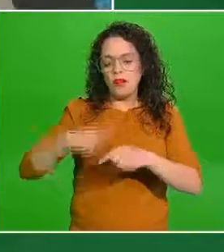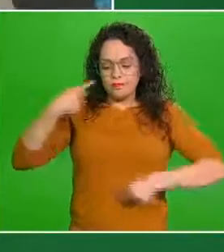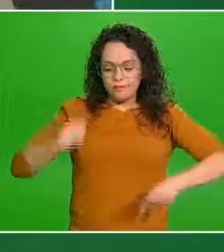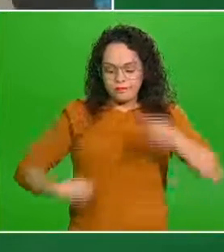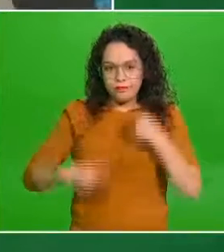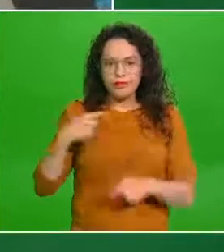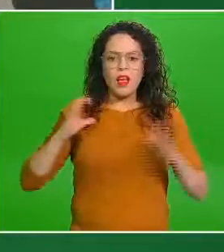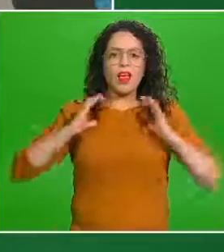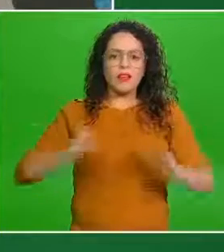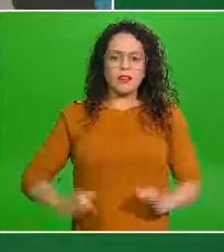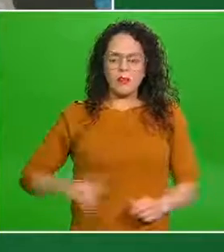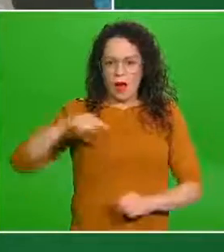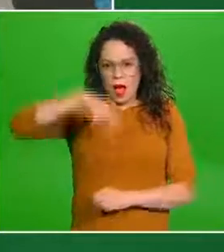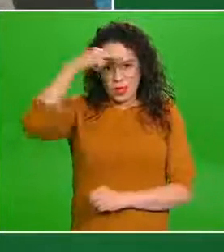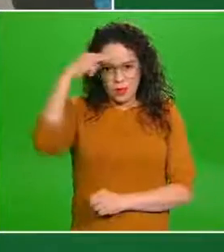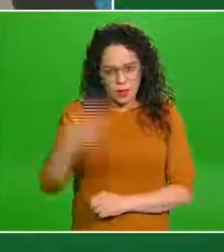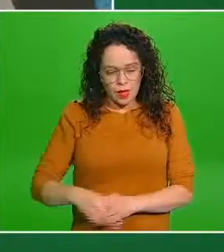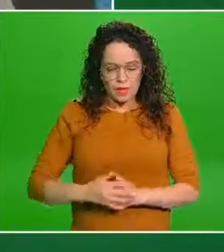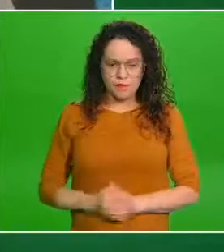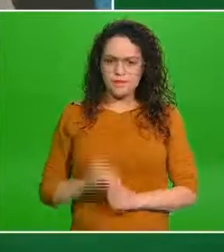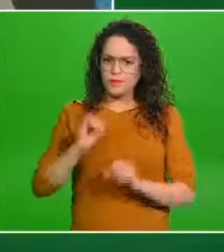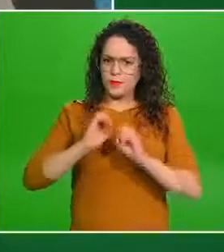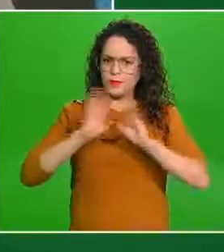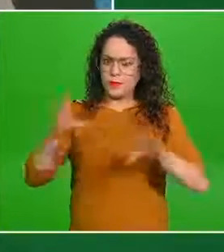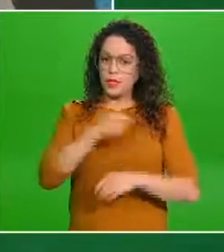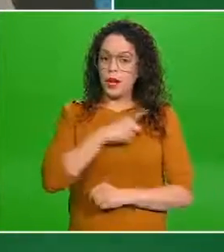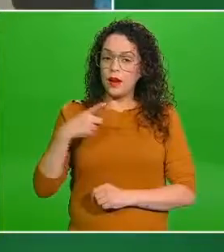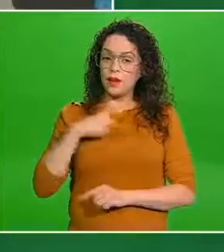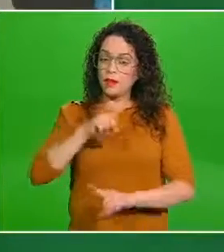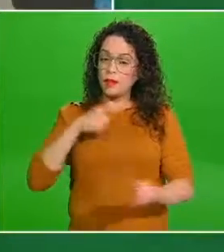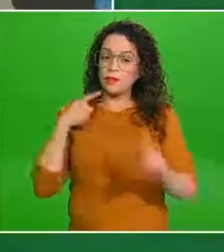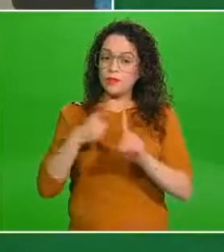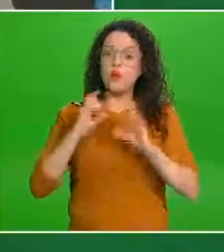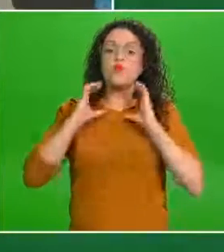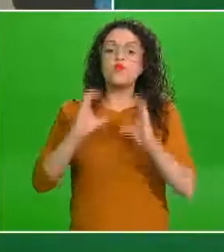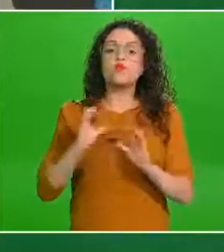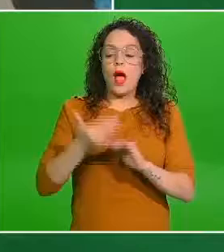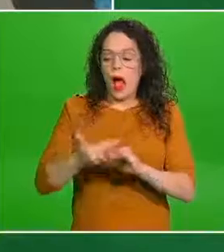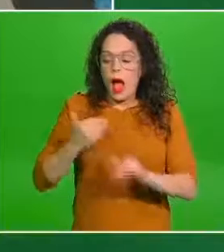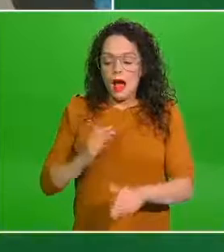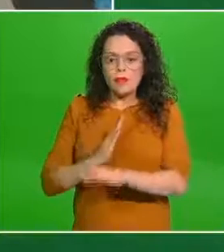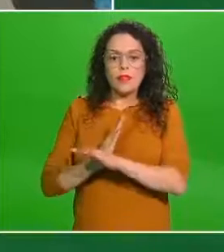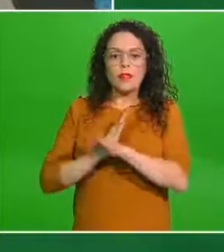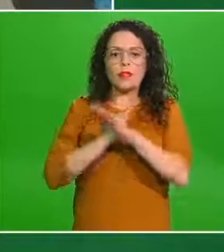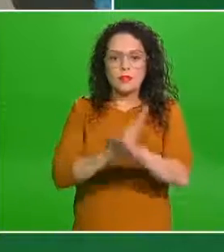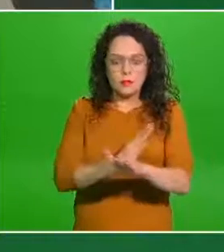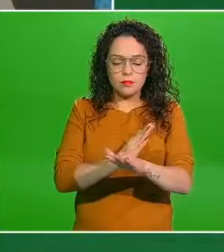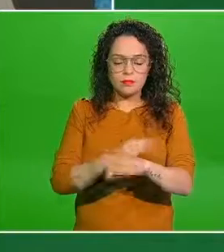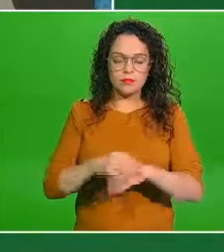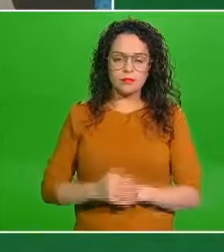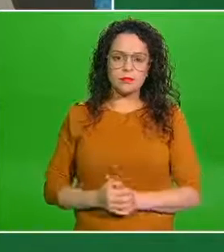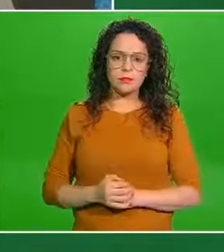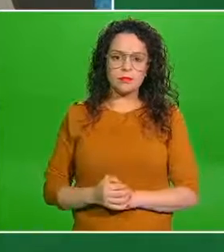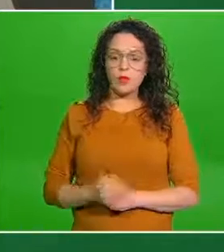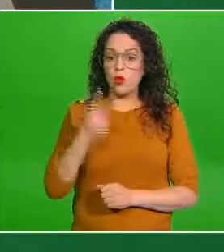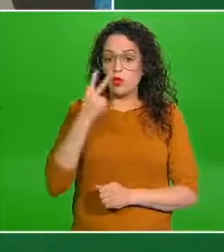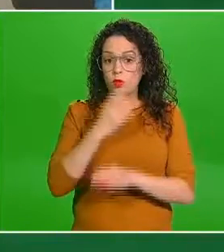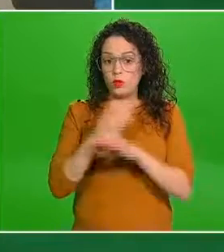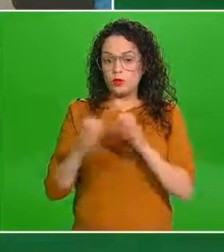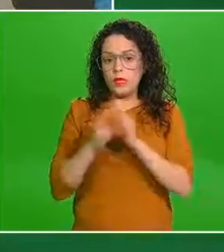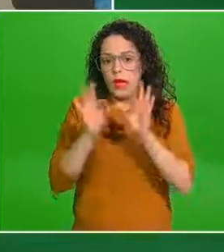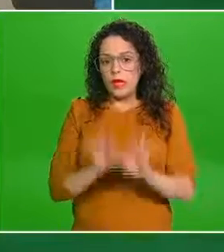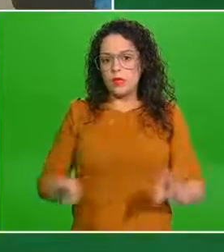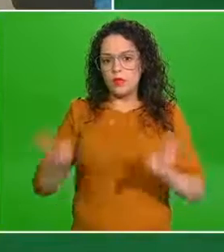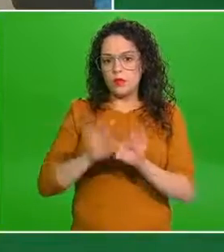Claro que sí, doctora. Debemos de apostar a la prevención. Existen dos líneas o 2 rubros muy importantes